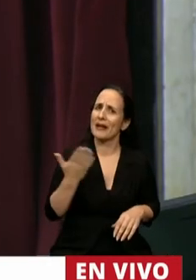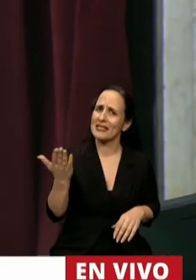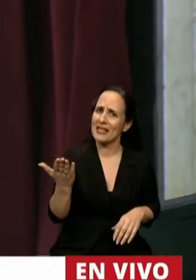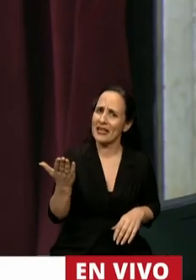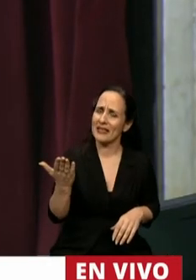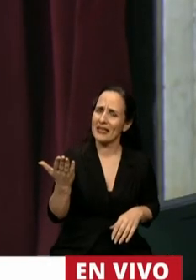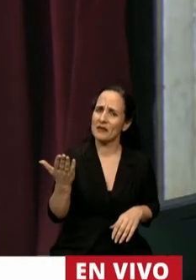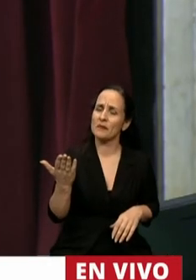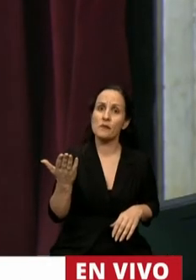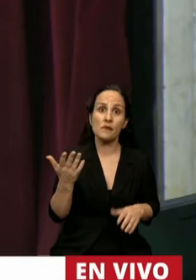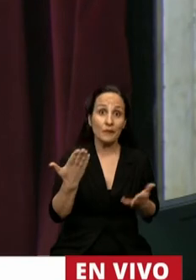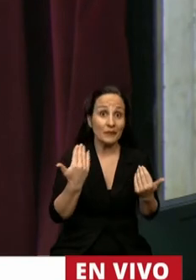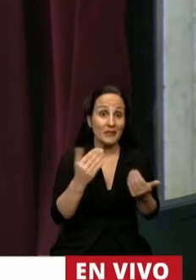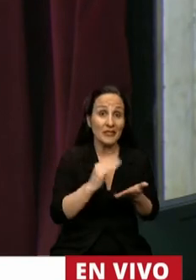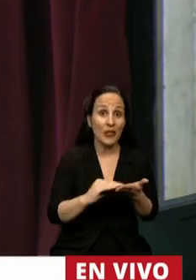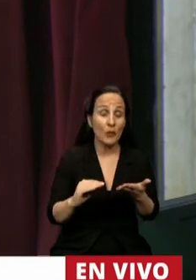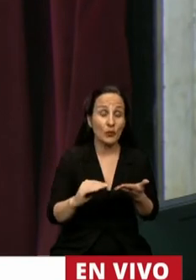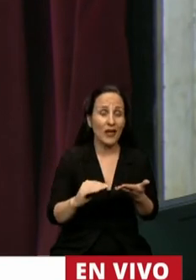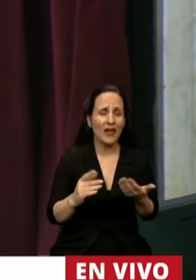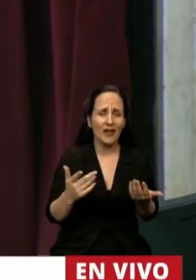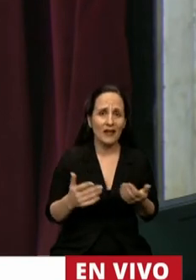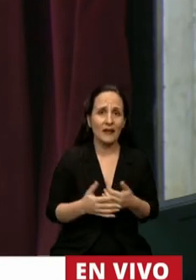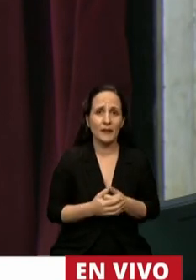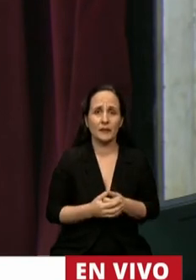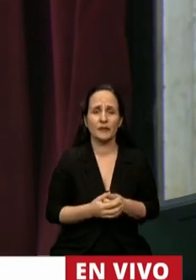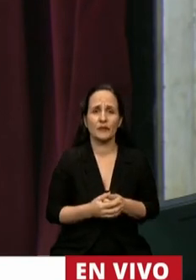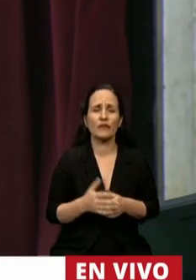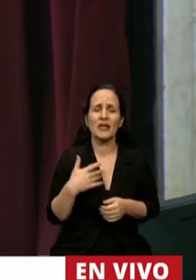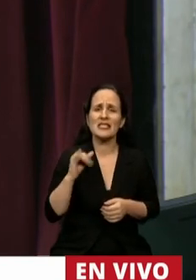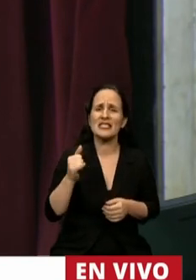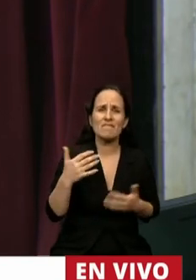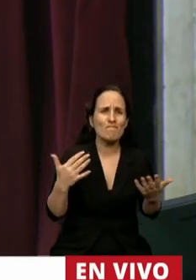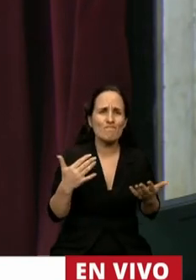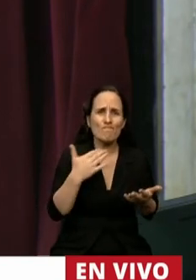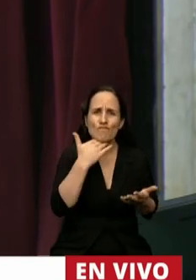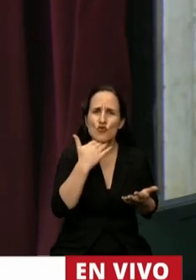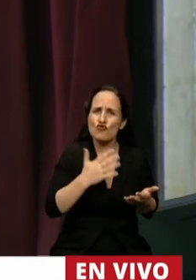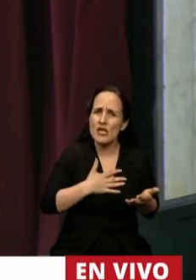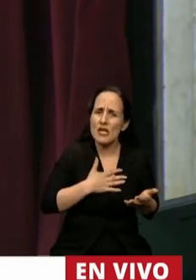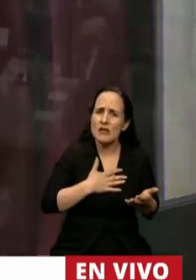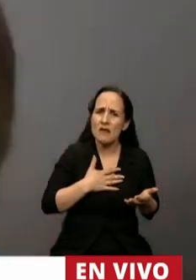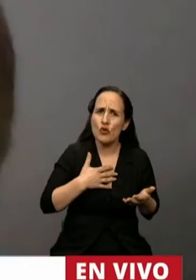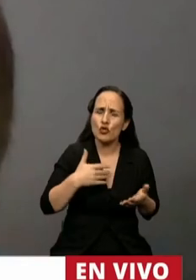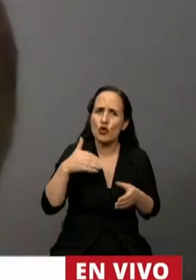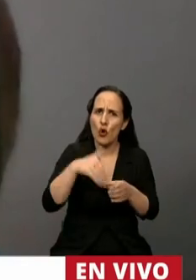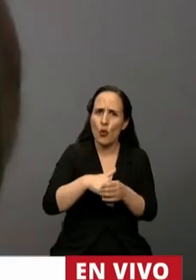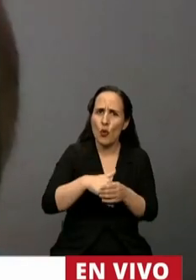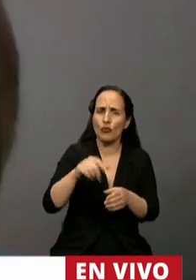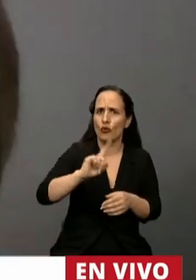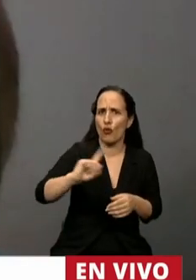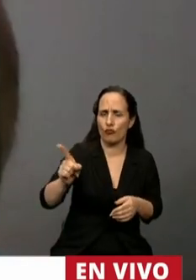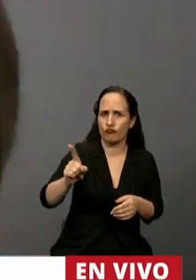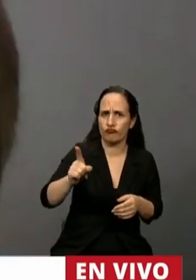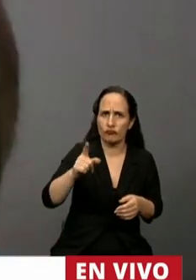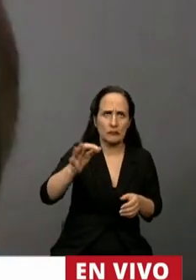Presidente. Sí, diputada Neder. Sí, no sé si ha impactado, pero mi voto es negativo,